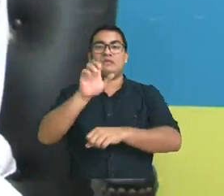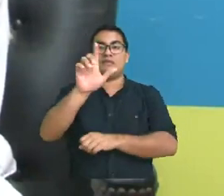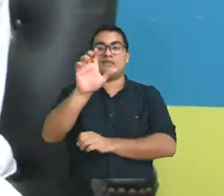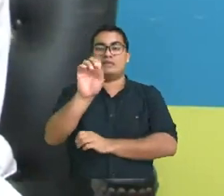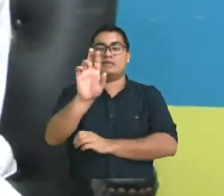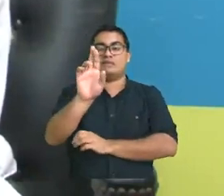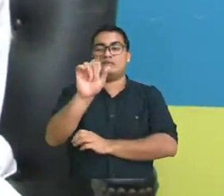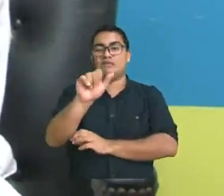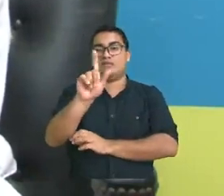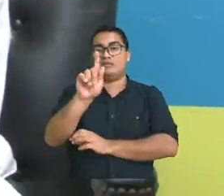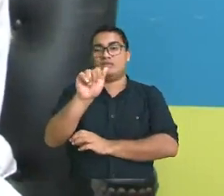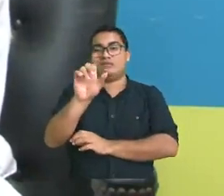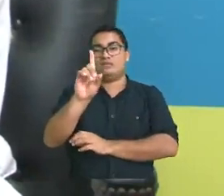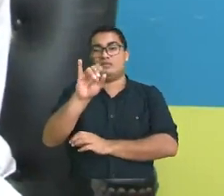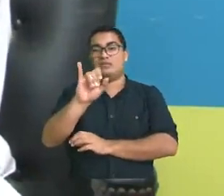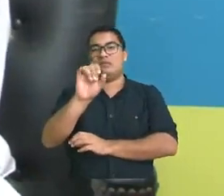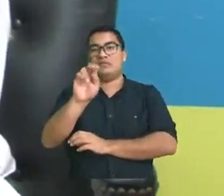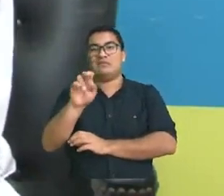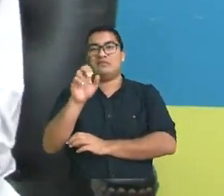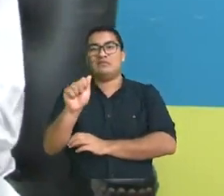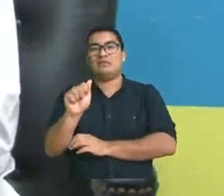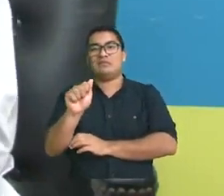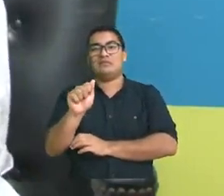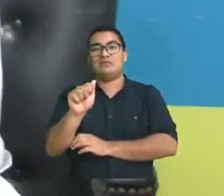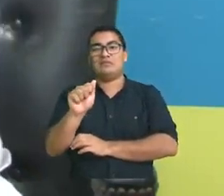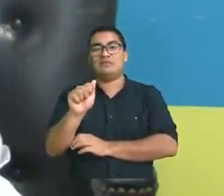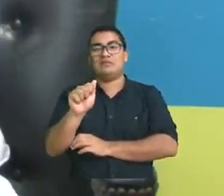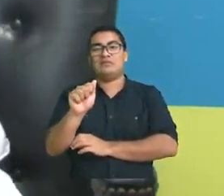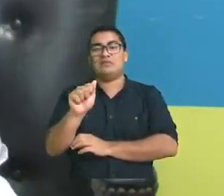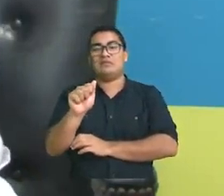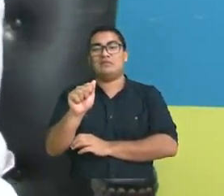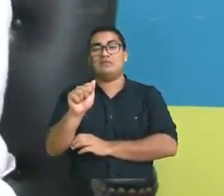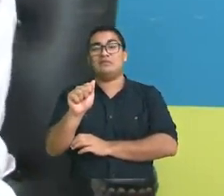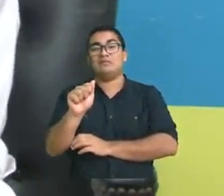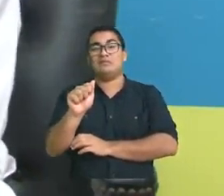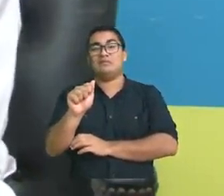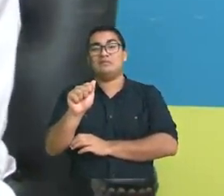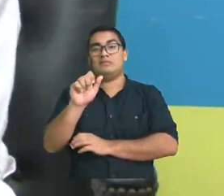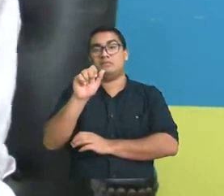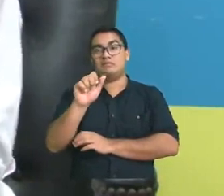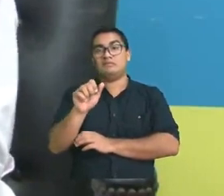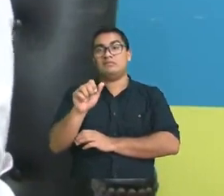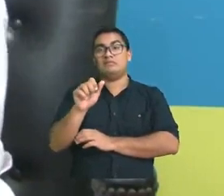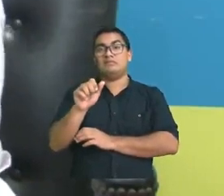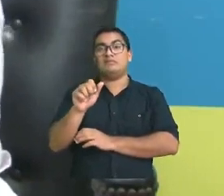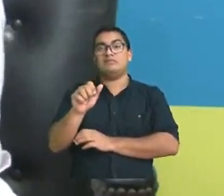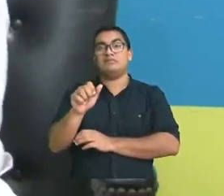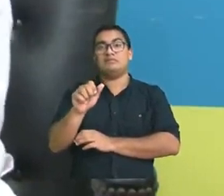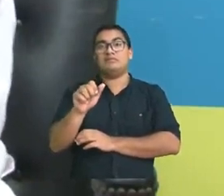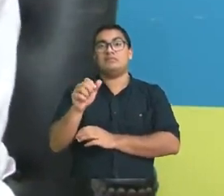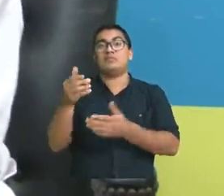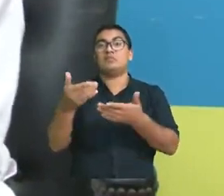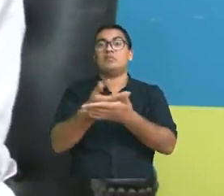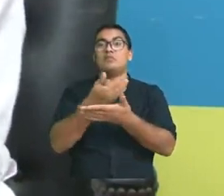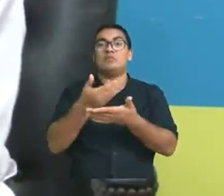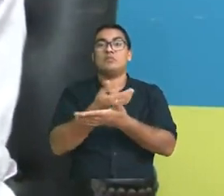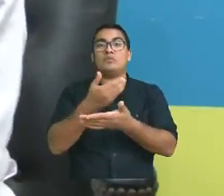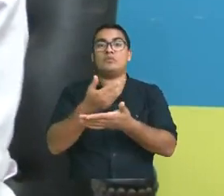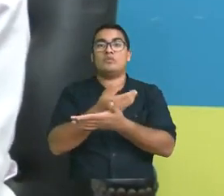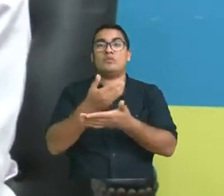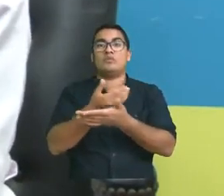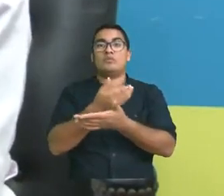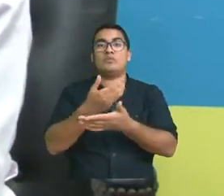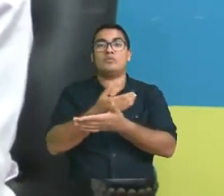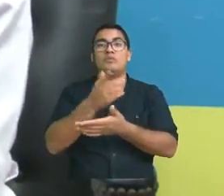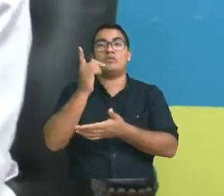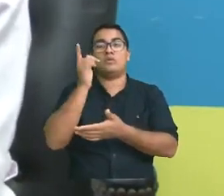no sé si la has escuchado. Sí, la que duerme. La loratadina es de hecho de nueva generación. No provoca tanto